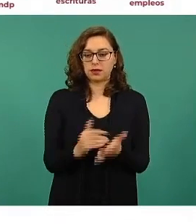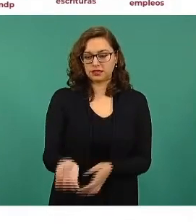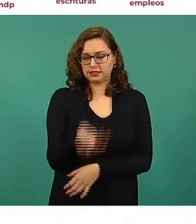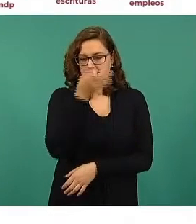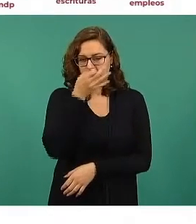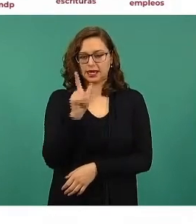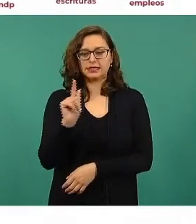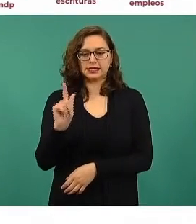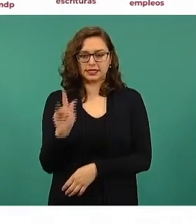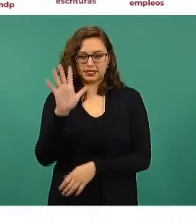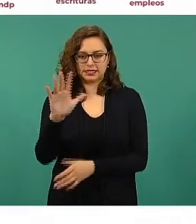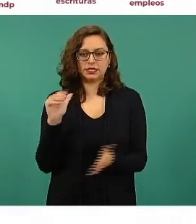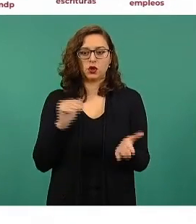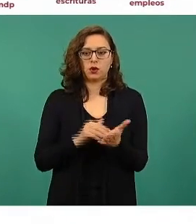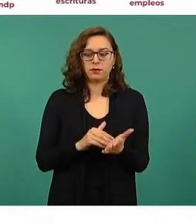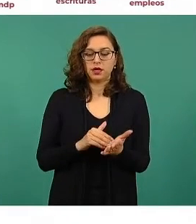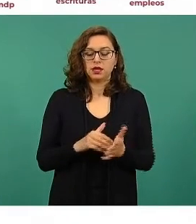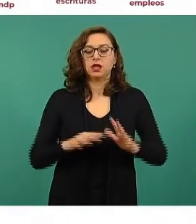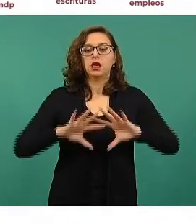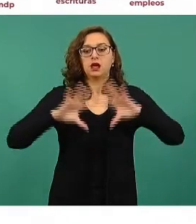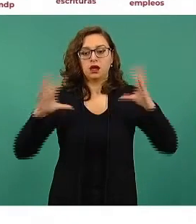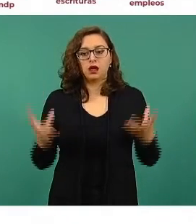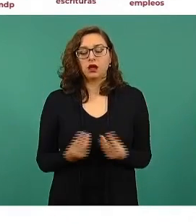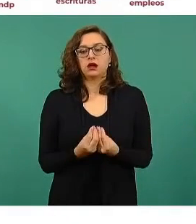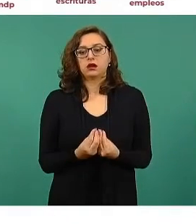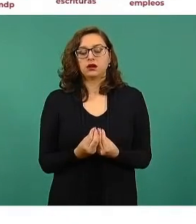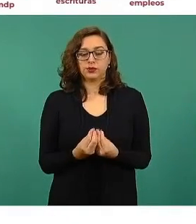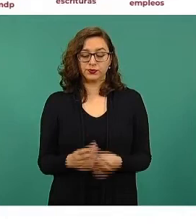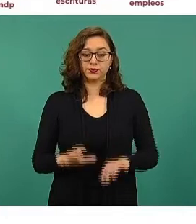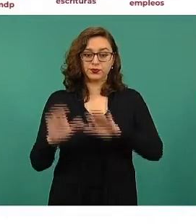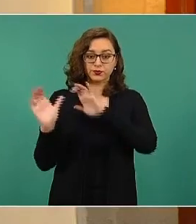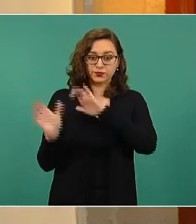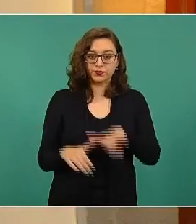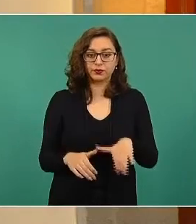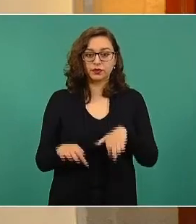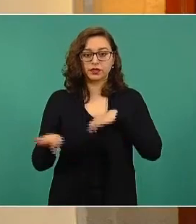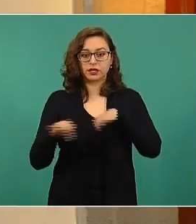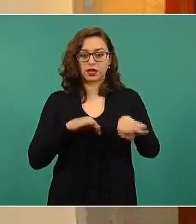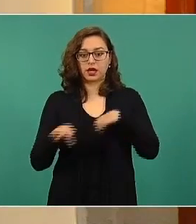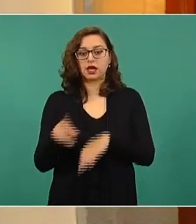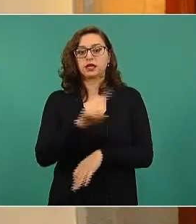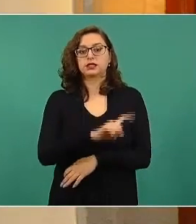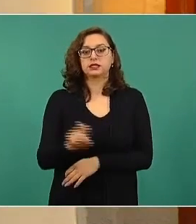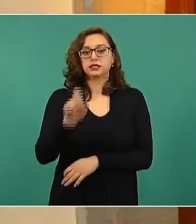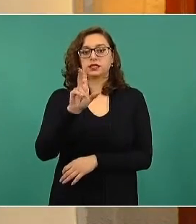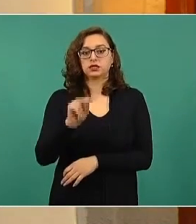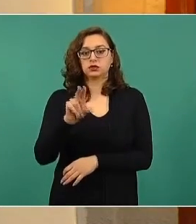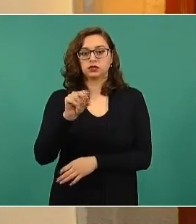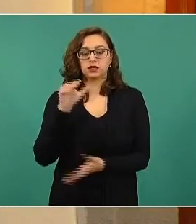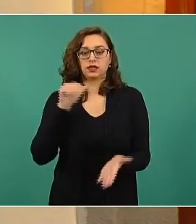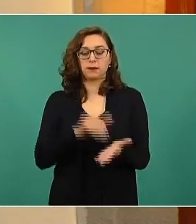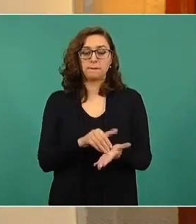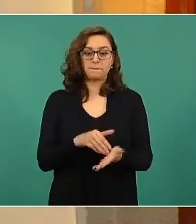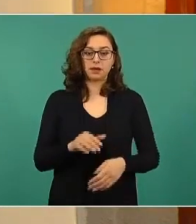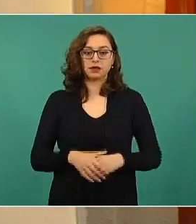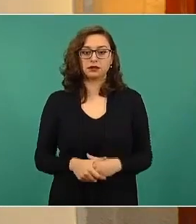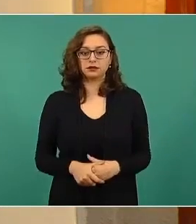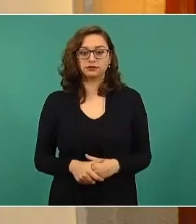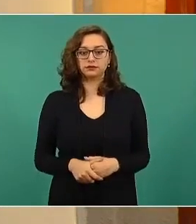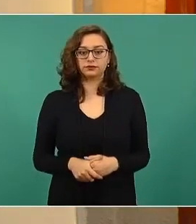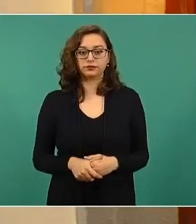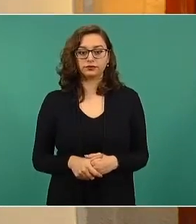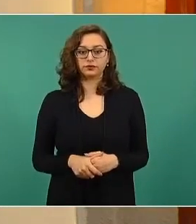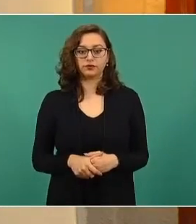prácticamente acciones de vivienda y un estimado de 180.000 empleos. Siguiente